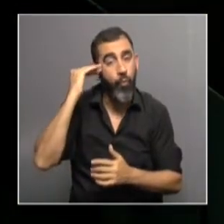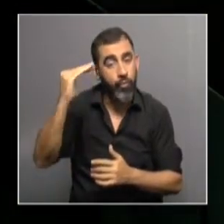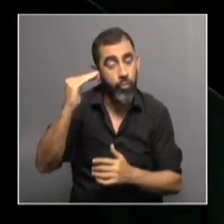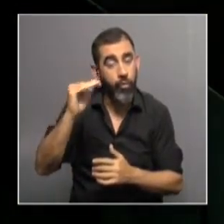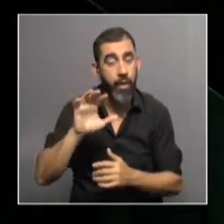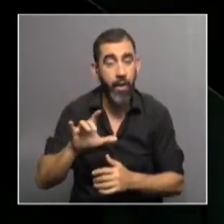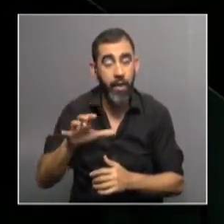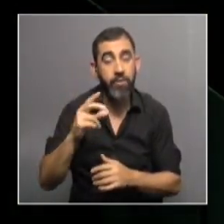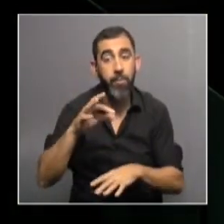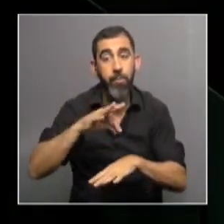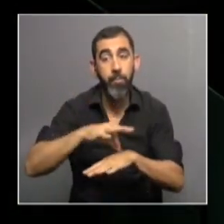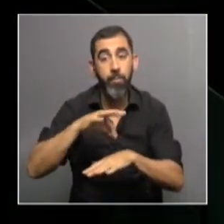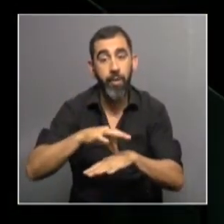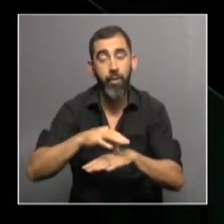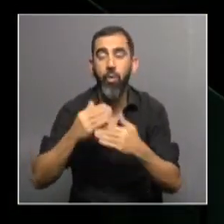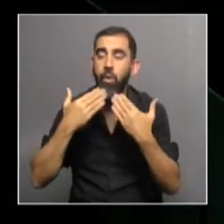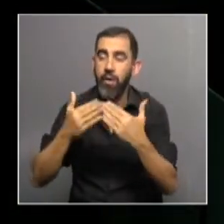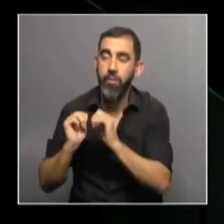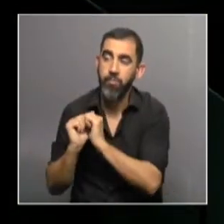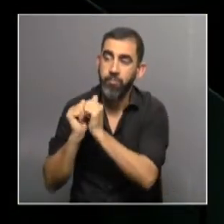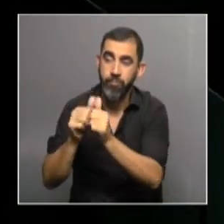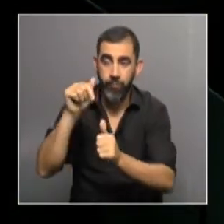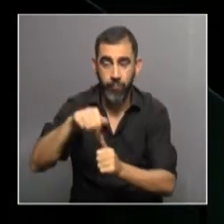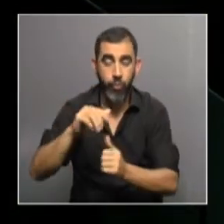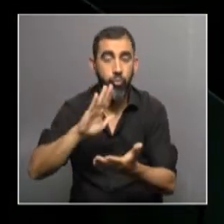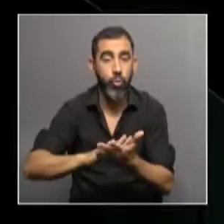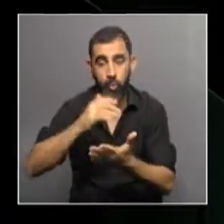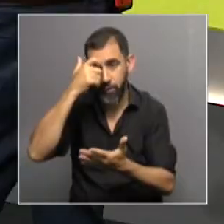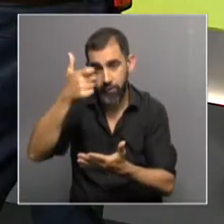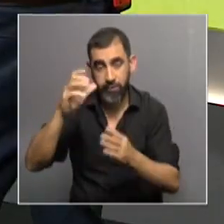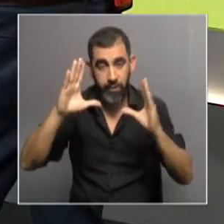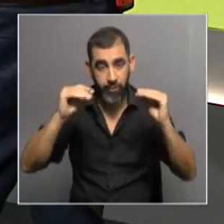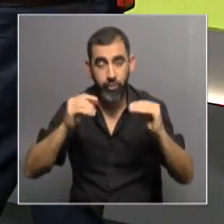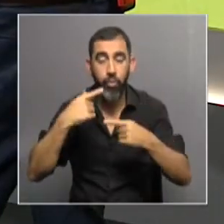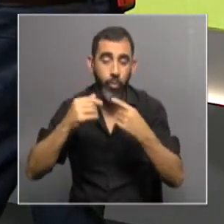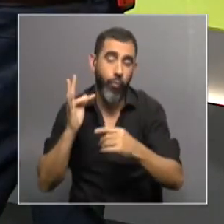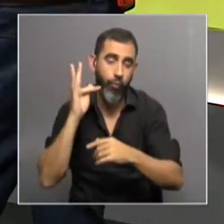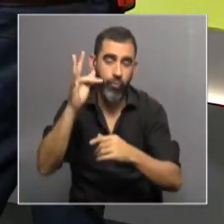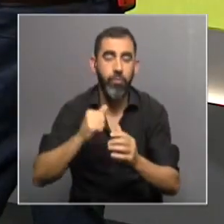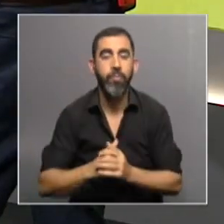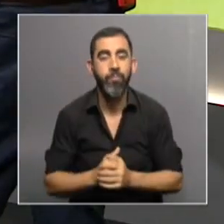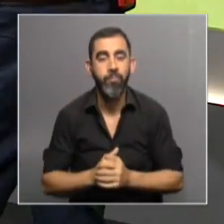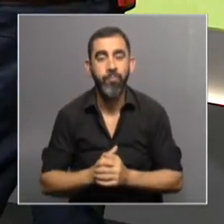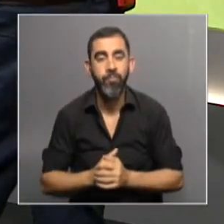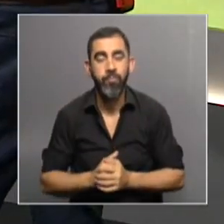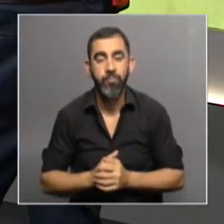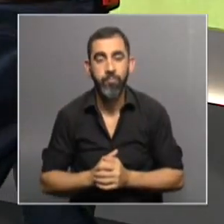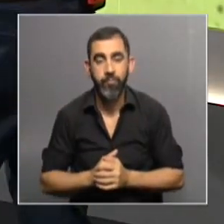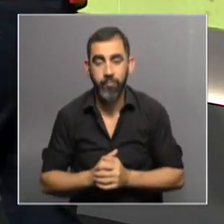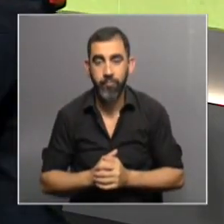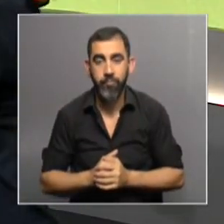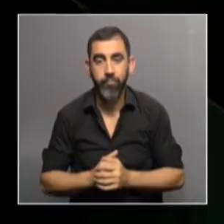Oncología Médica muchísimas gracias por acompañarnos en Sobre Ciencia esta noche y la seguimos por favor gracias a ustedes hasta